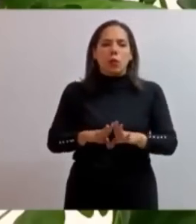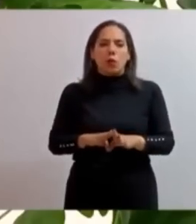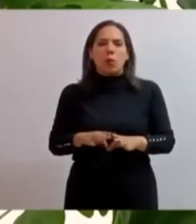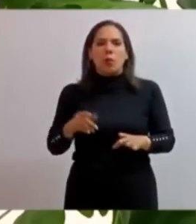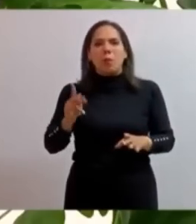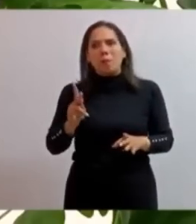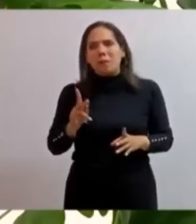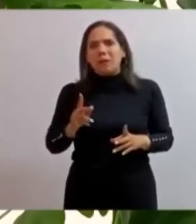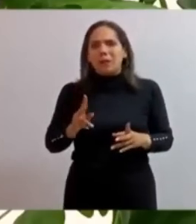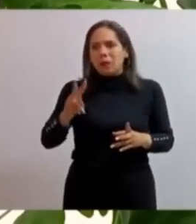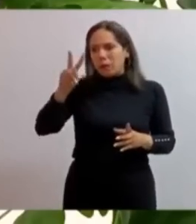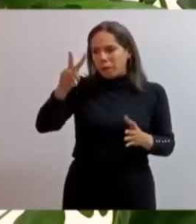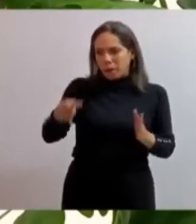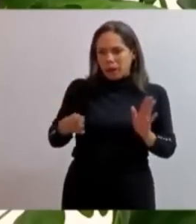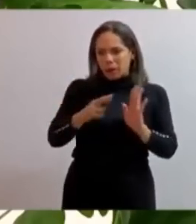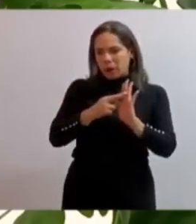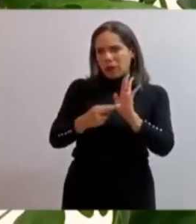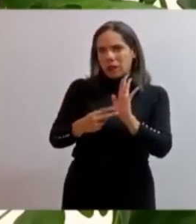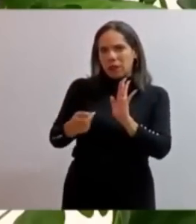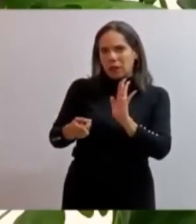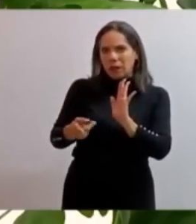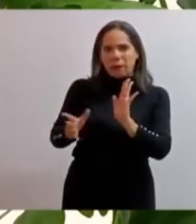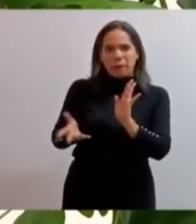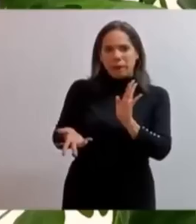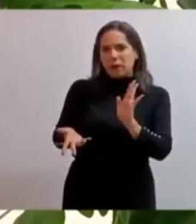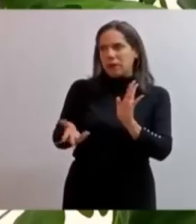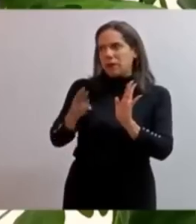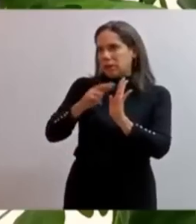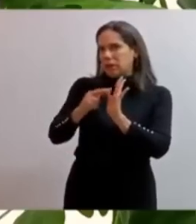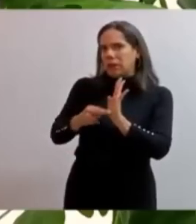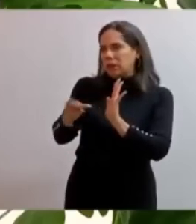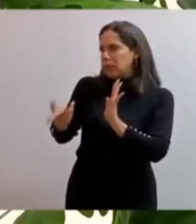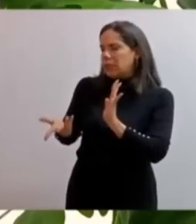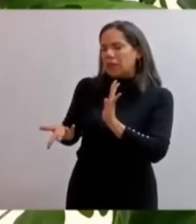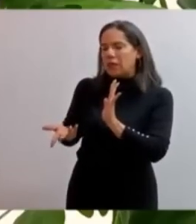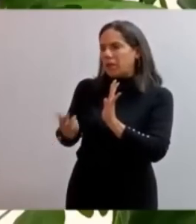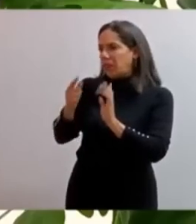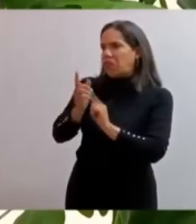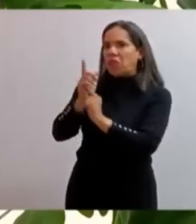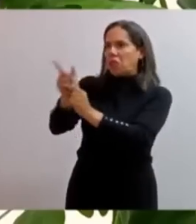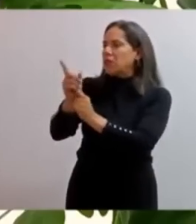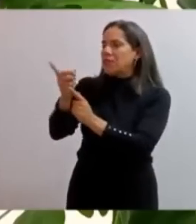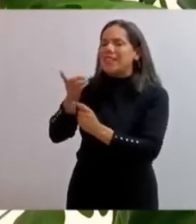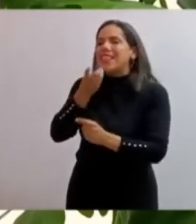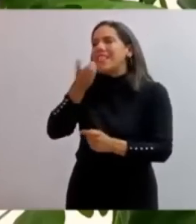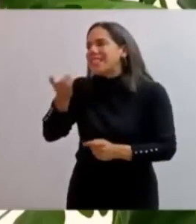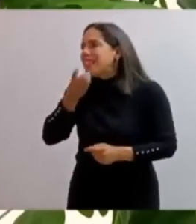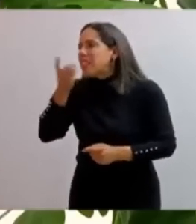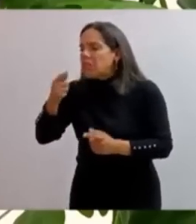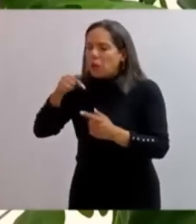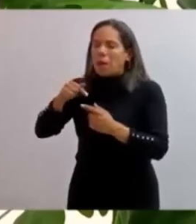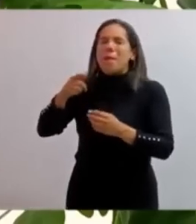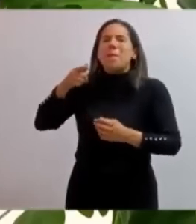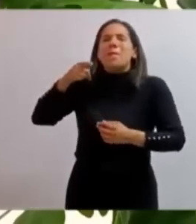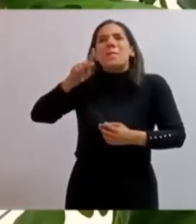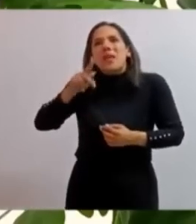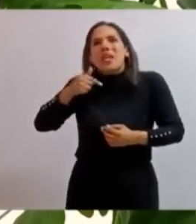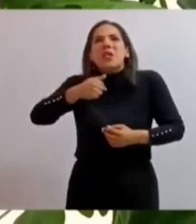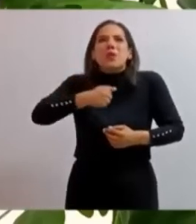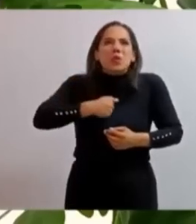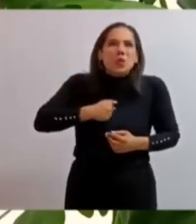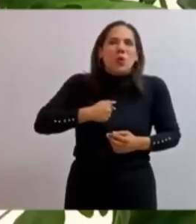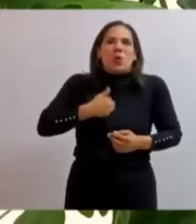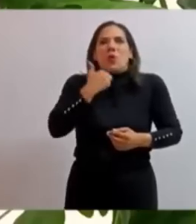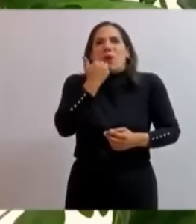marcando otra ruta. Perdón que dé un ejemplo muy concreto, pero yo pienso que si no nos